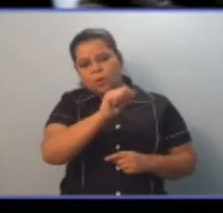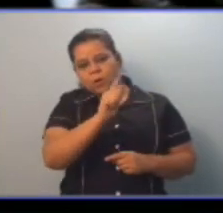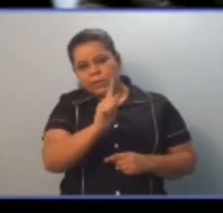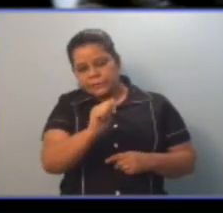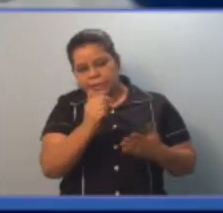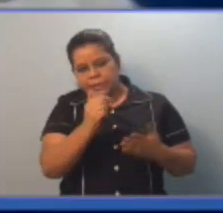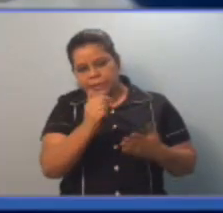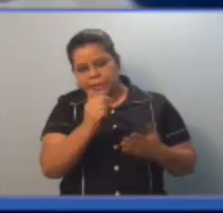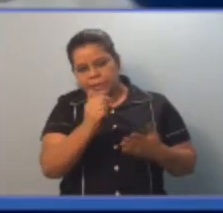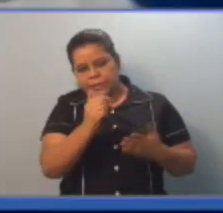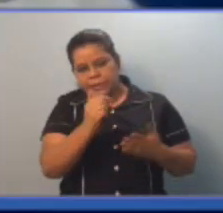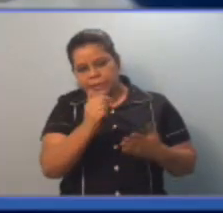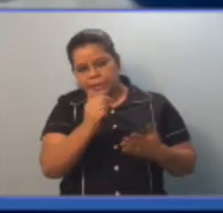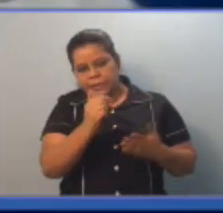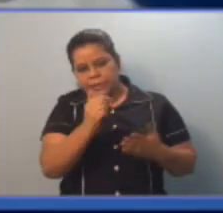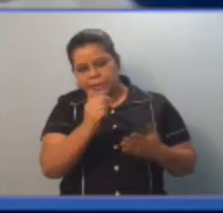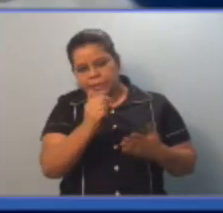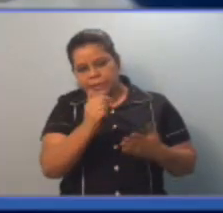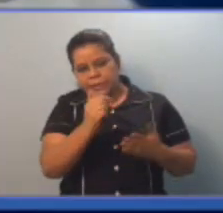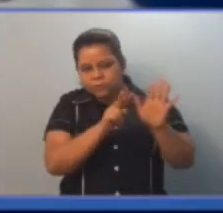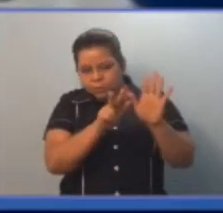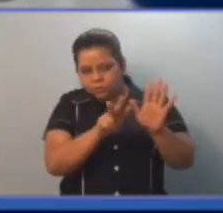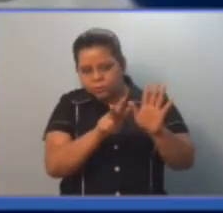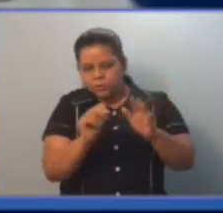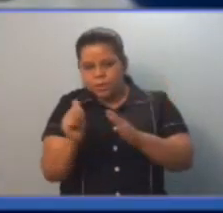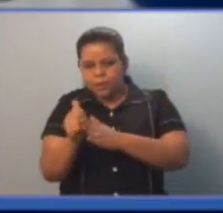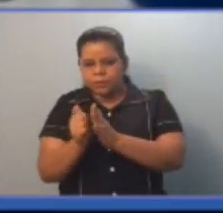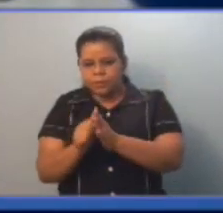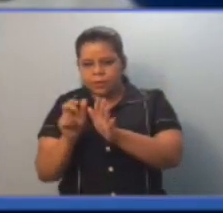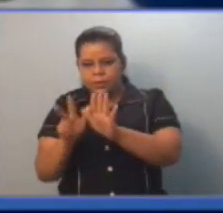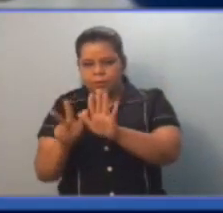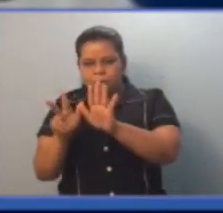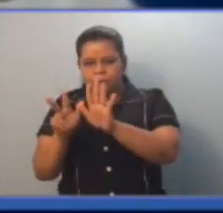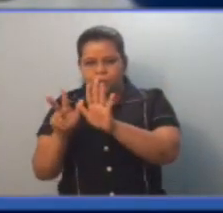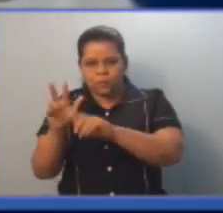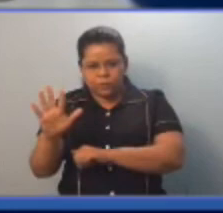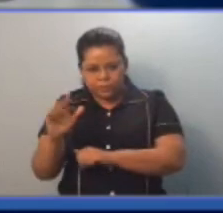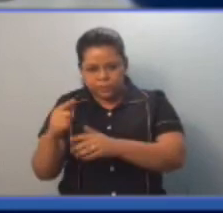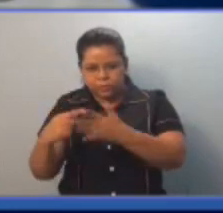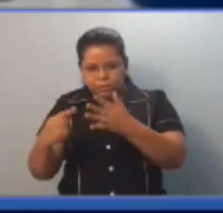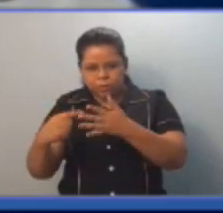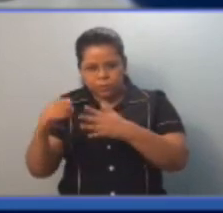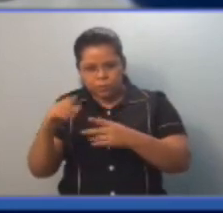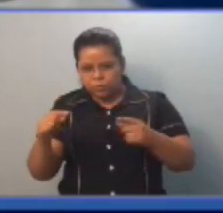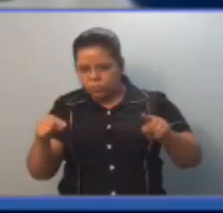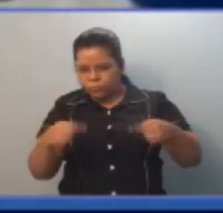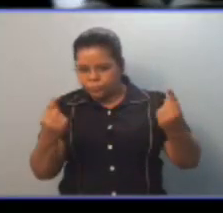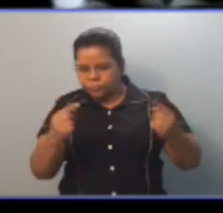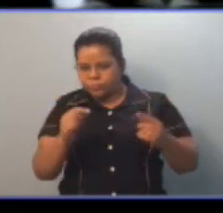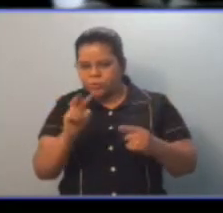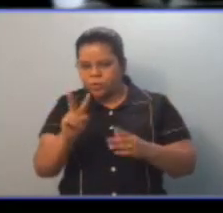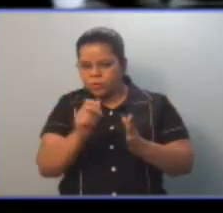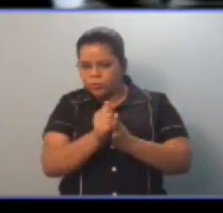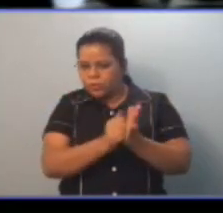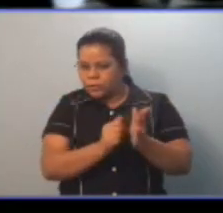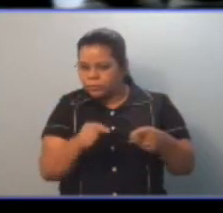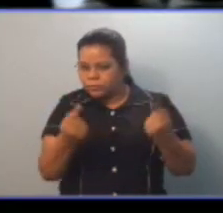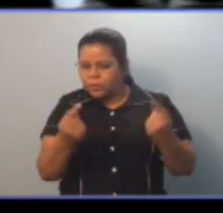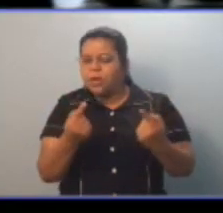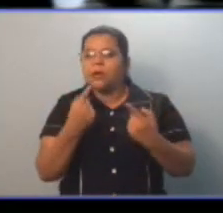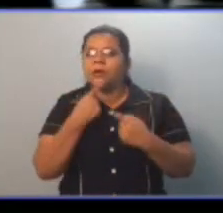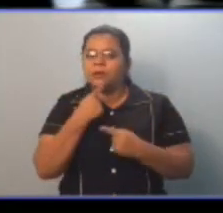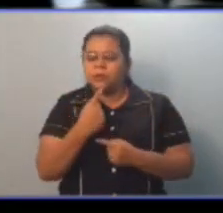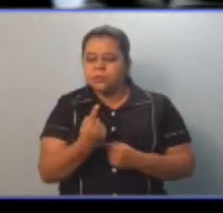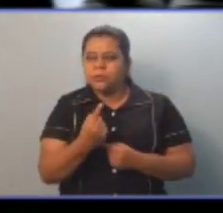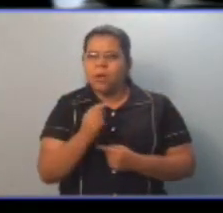choque entre el artículo 78 y el artículo 85 de la Constitución y no hubiera sido más